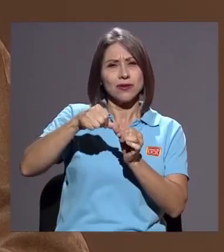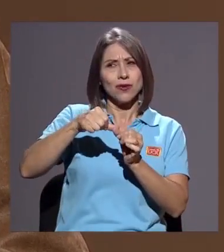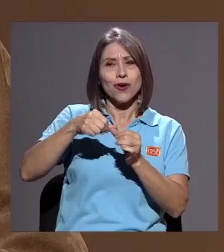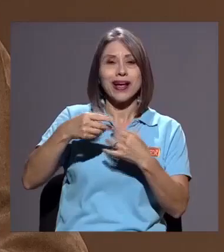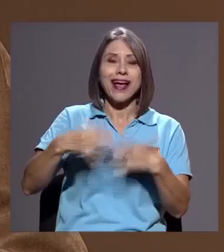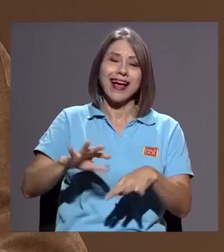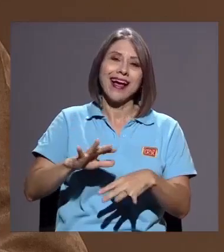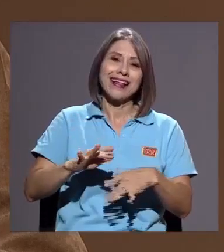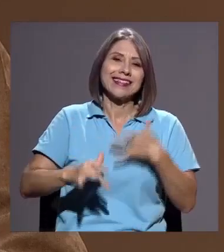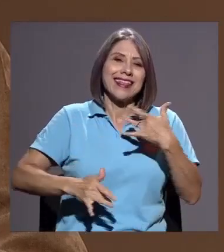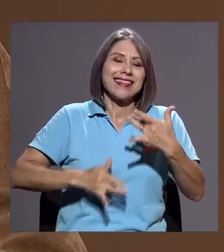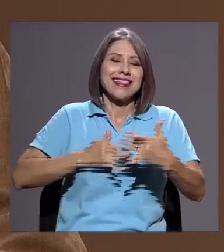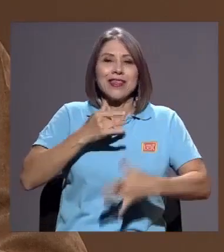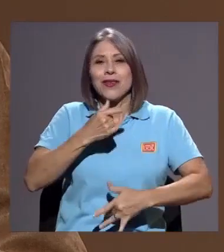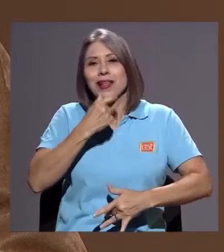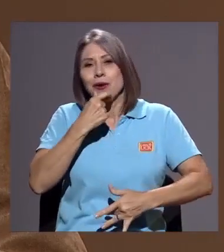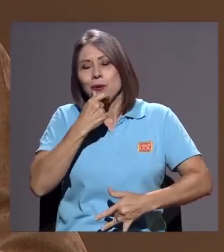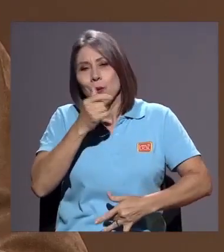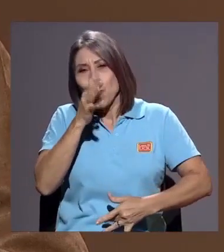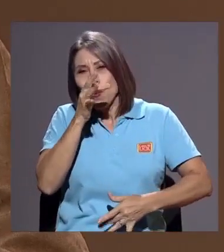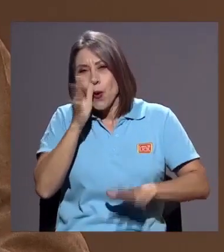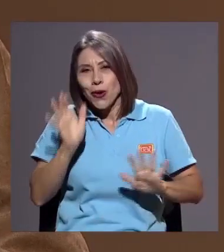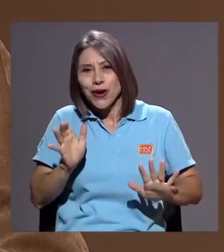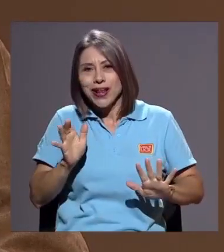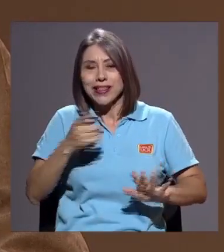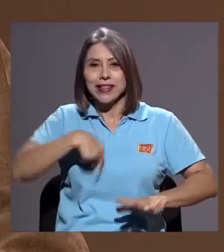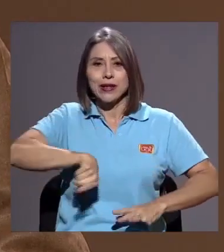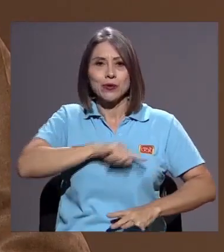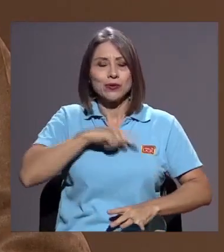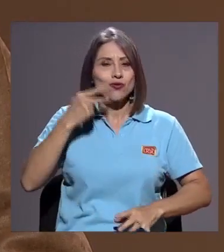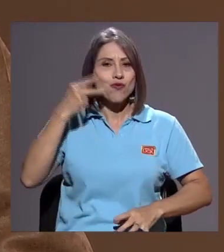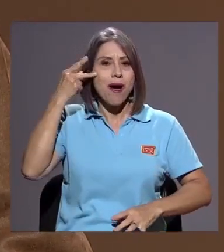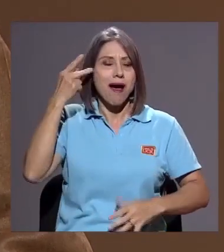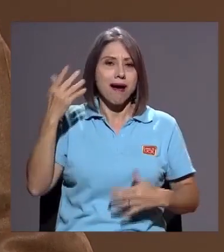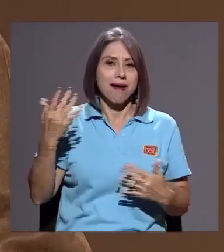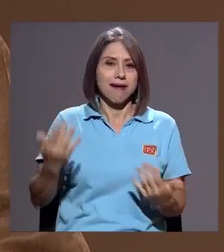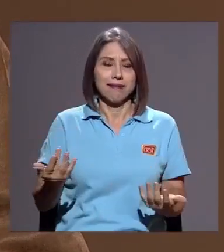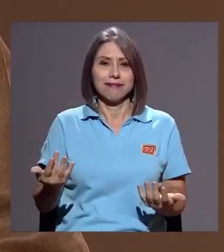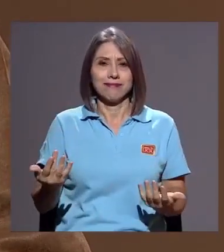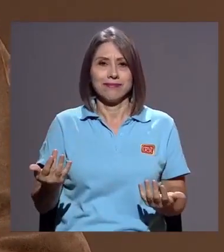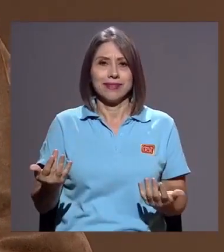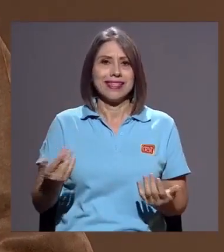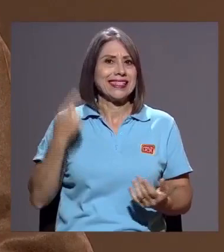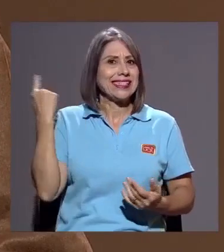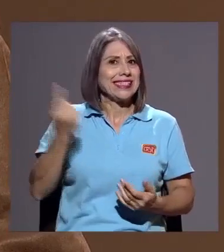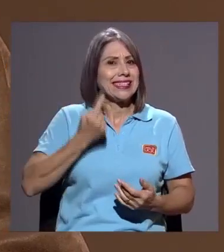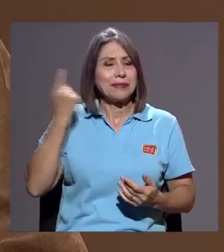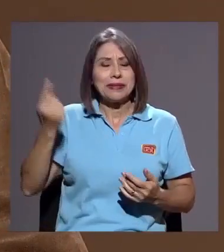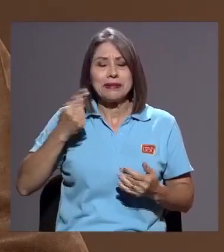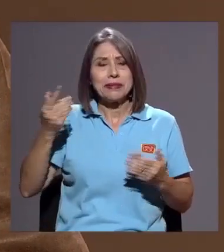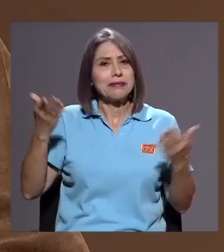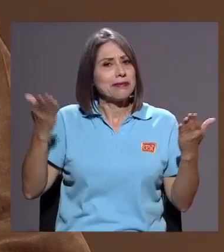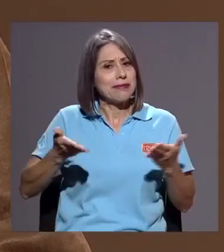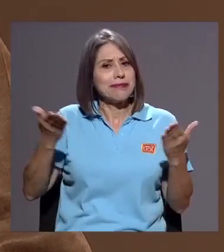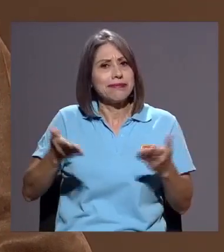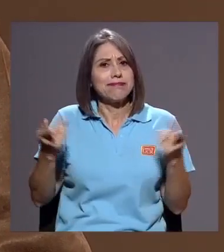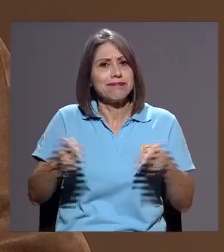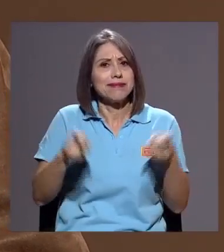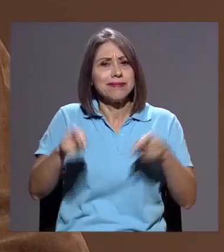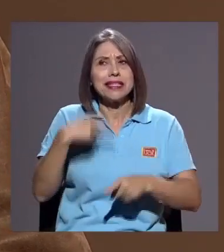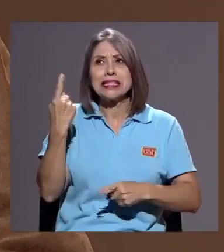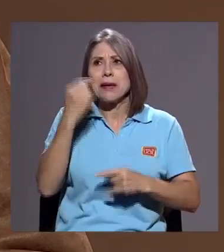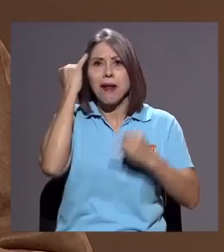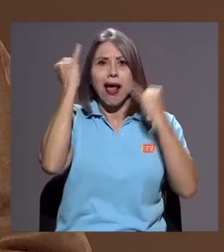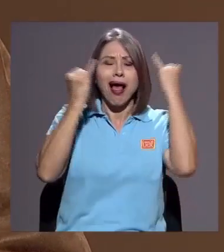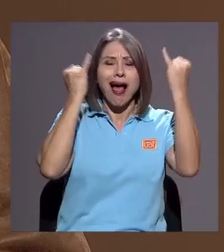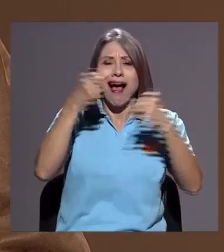humor de nuestros padres, que era presente todo el tiempo, o sea, las ocurrencias, y